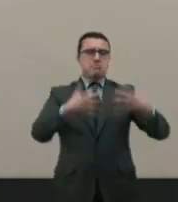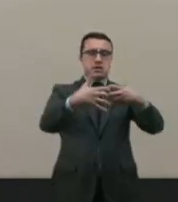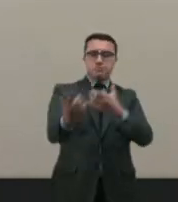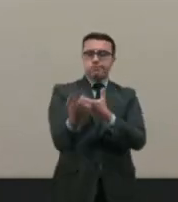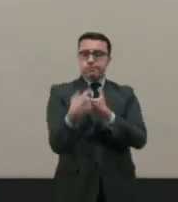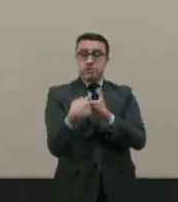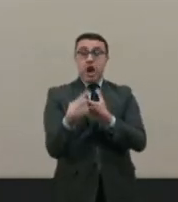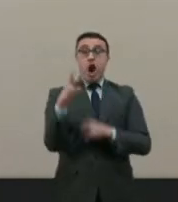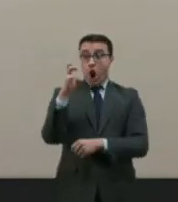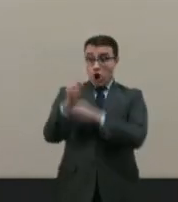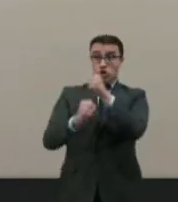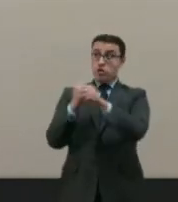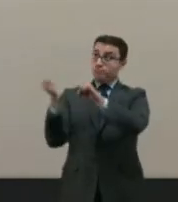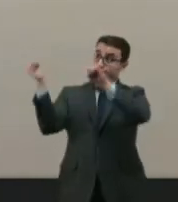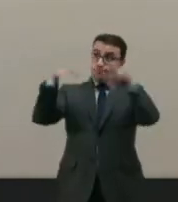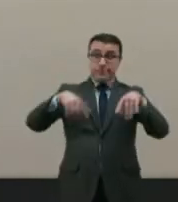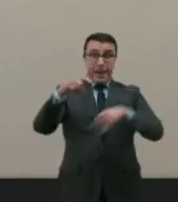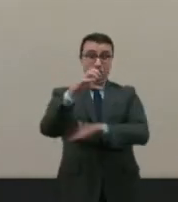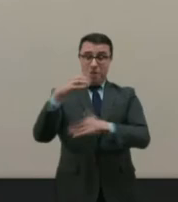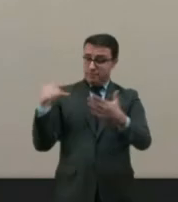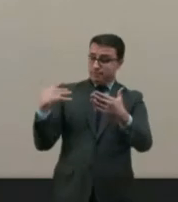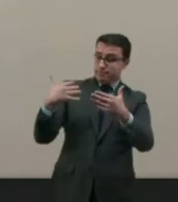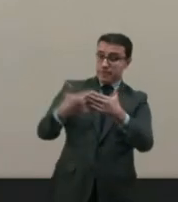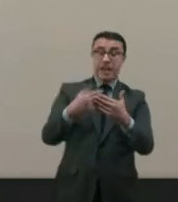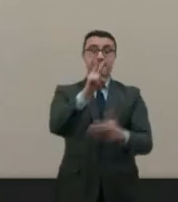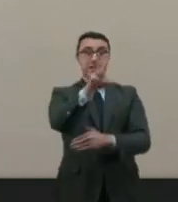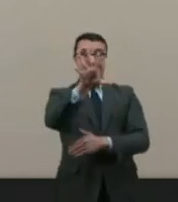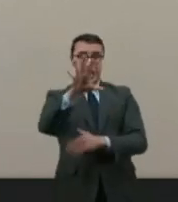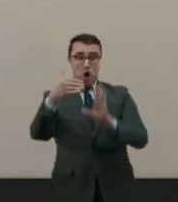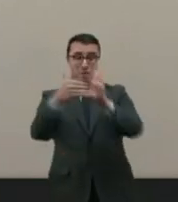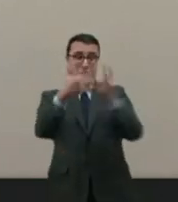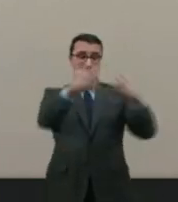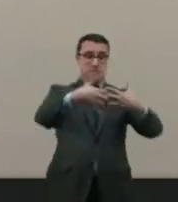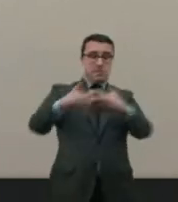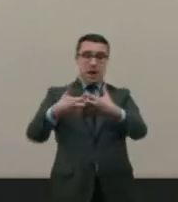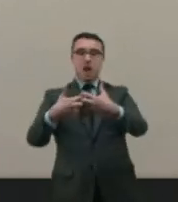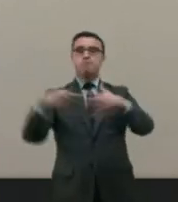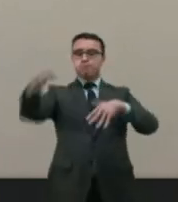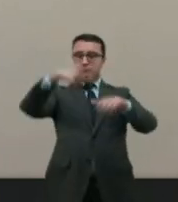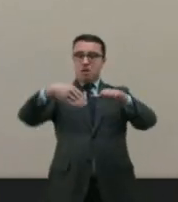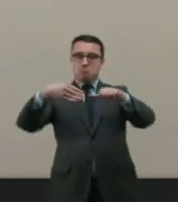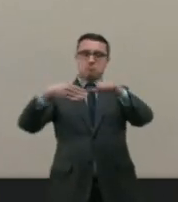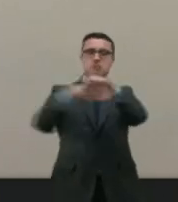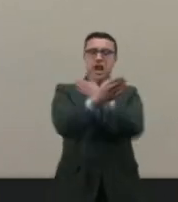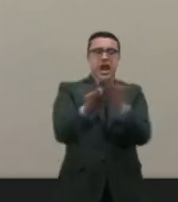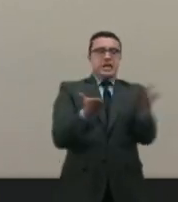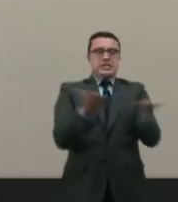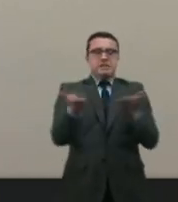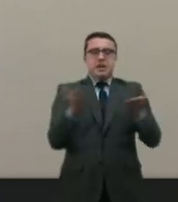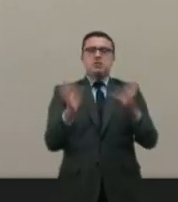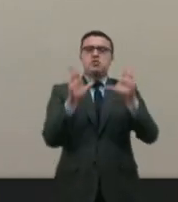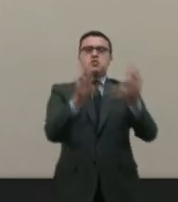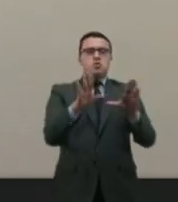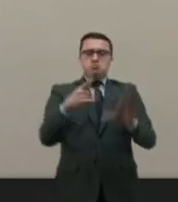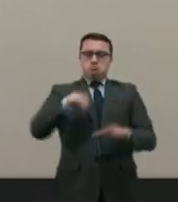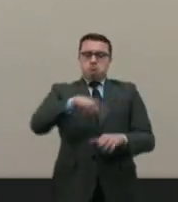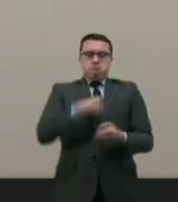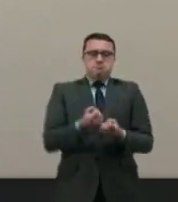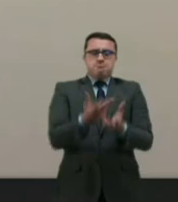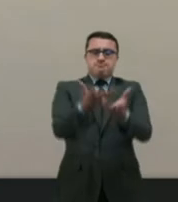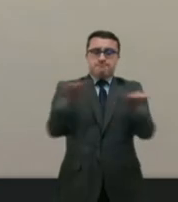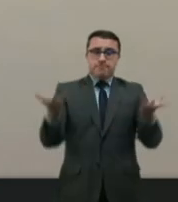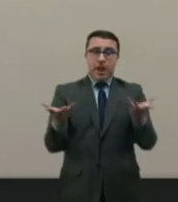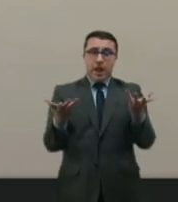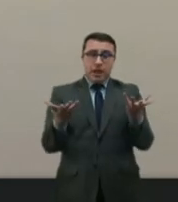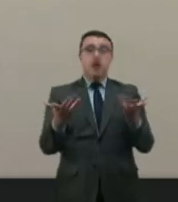Colombia, ya hemos logrado que más o menos 25 mil compañías pues tengan acceso a los servicios que prestamos, y les